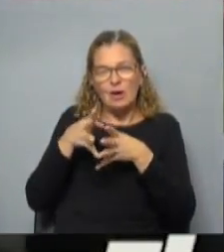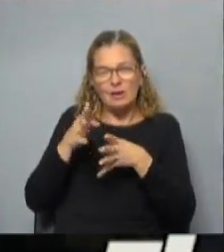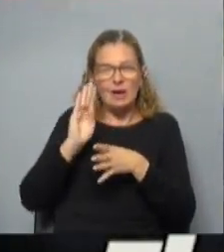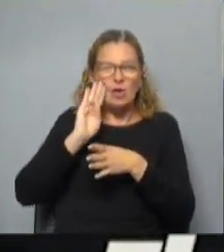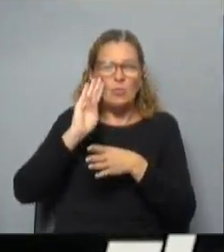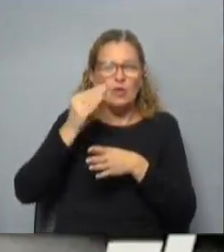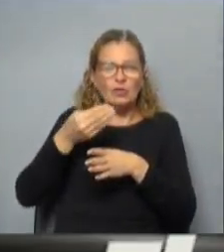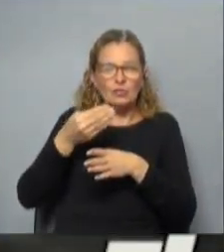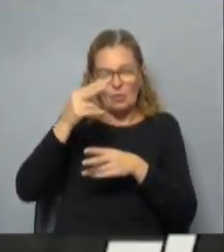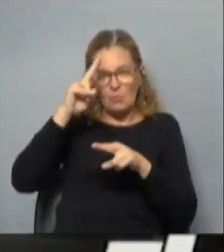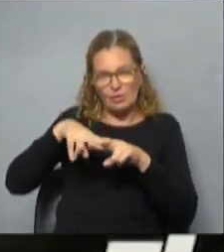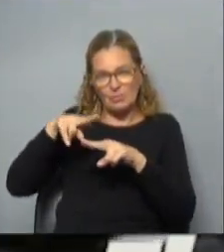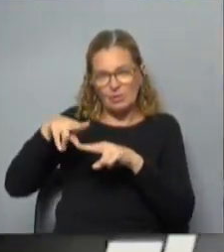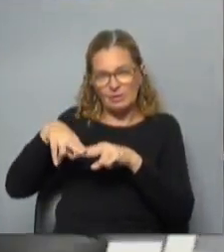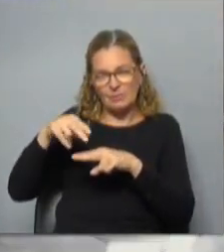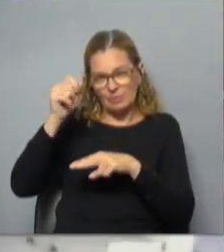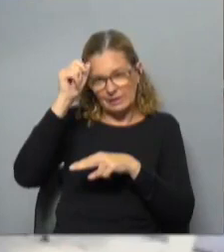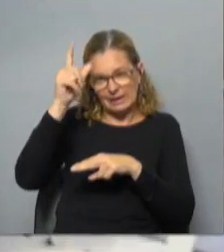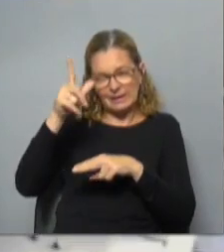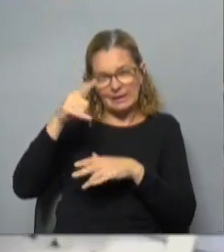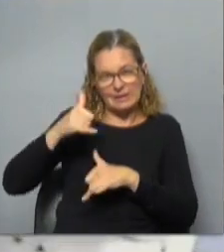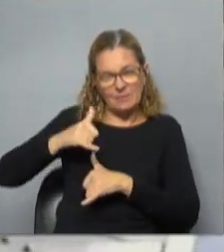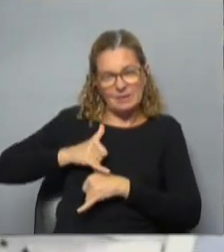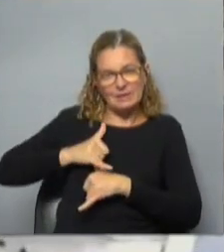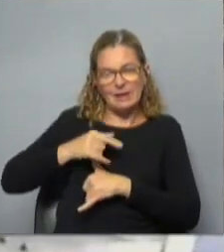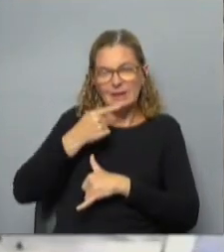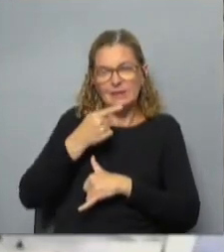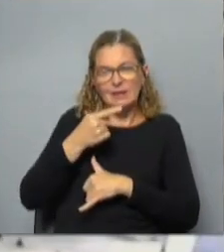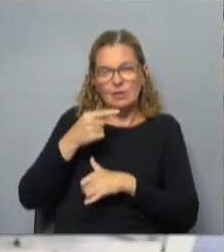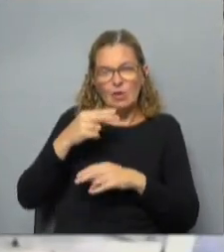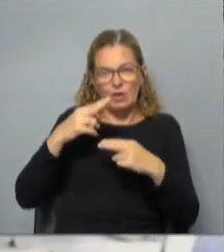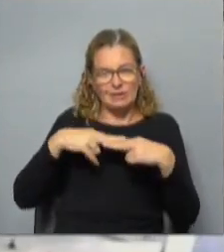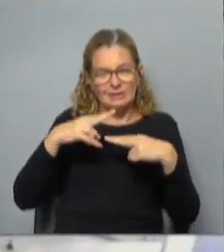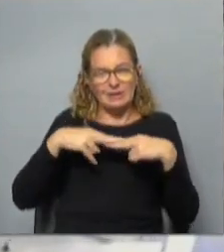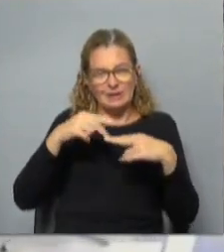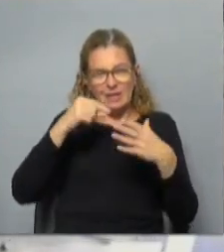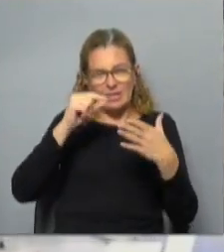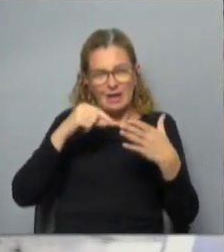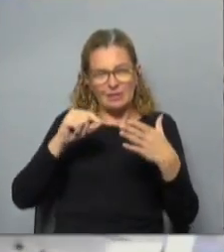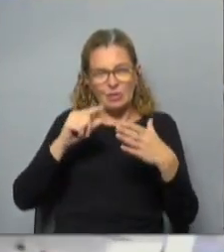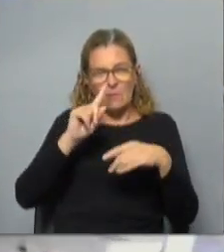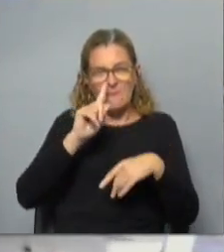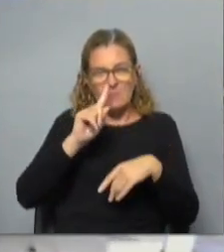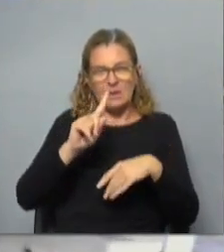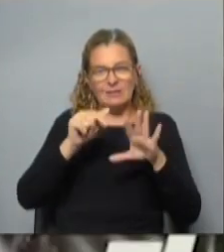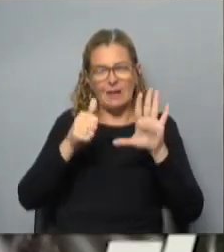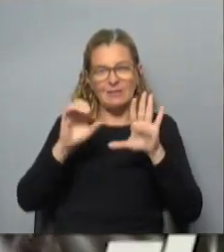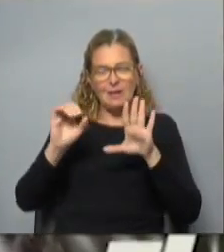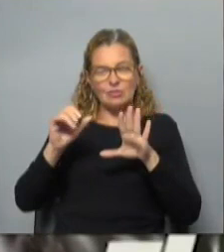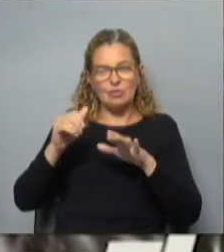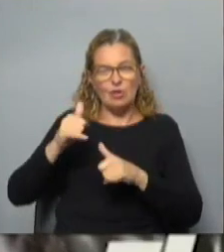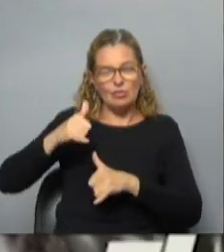reconocidos como genocidio y la inteligencia militar ucraniana difundió hoy en su página web de los datos personales de 1600 soldados rusos